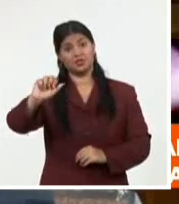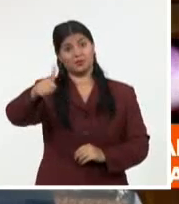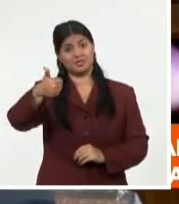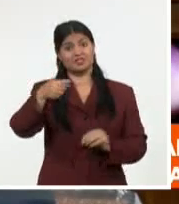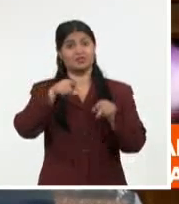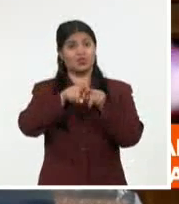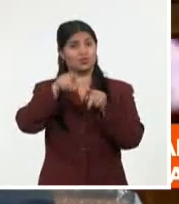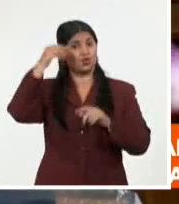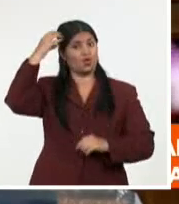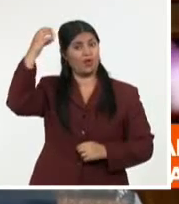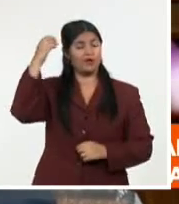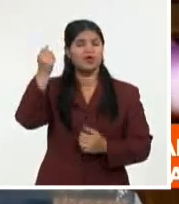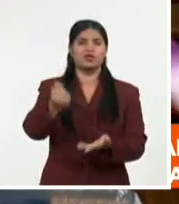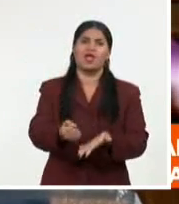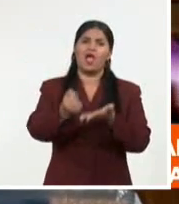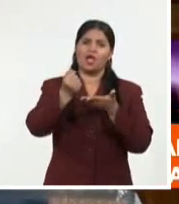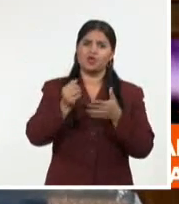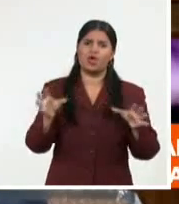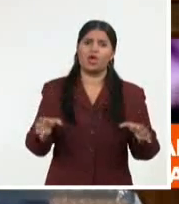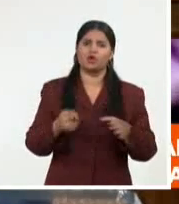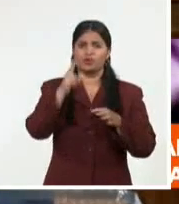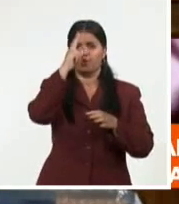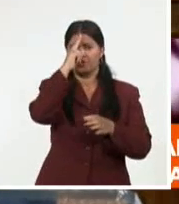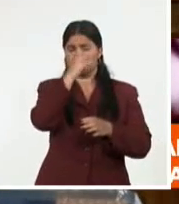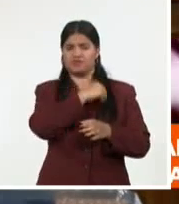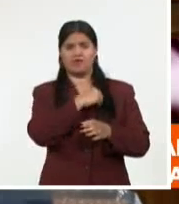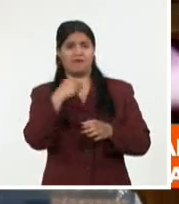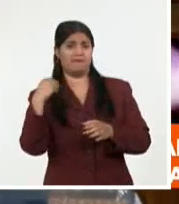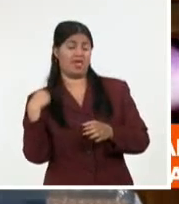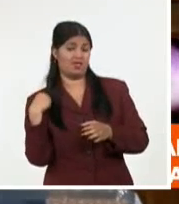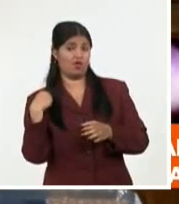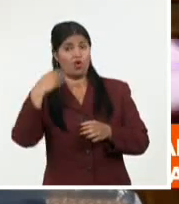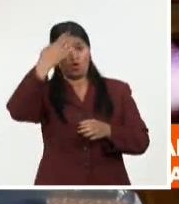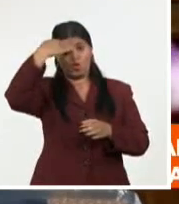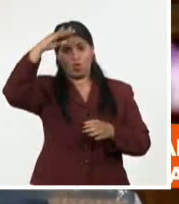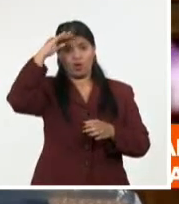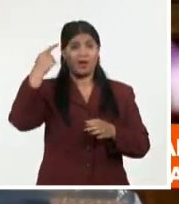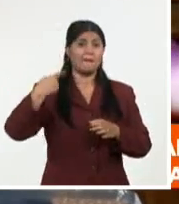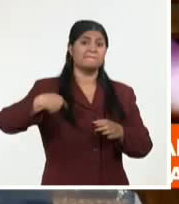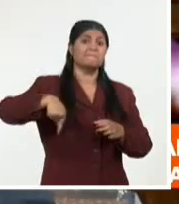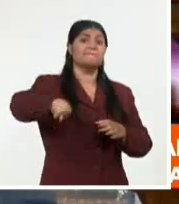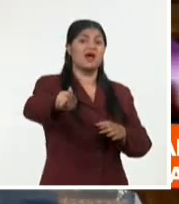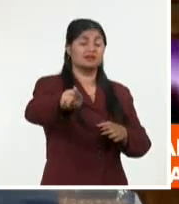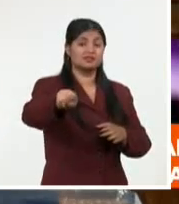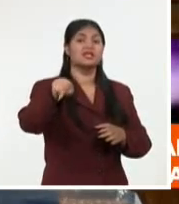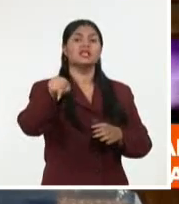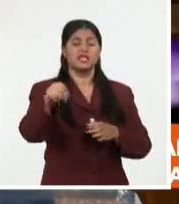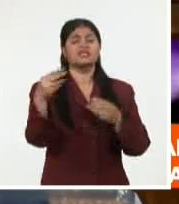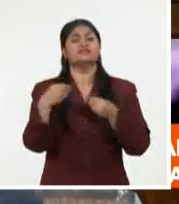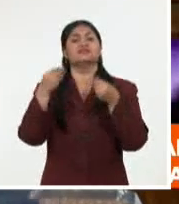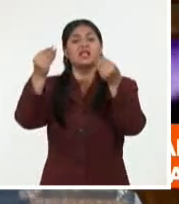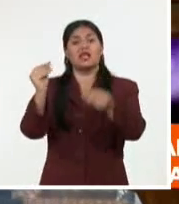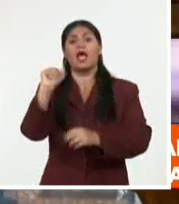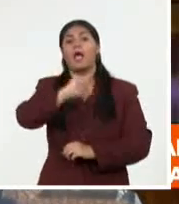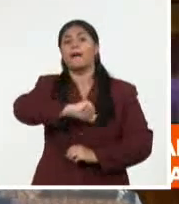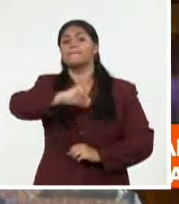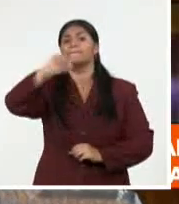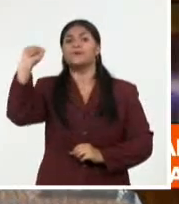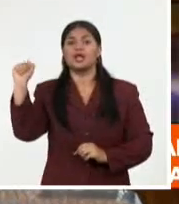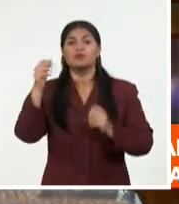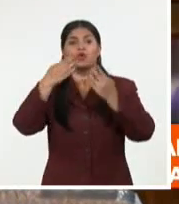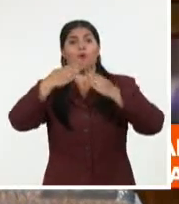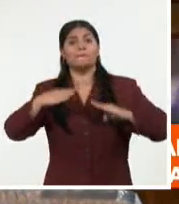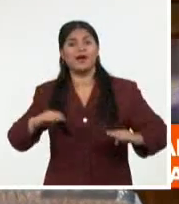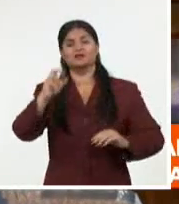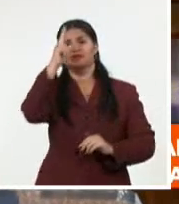nominación de las brigadas médicas que conforman el contingente Henry Reef al Premio Nobel de la Paz 2022, lo cual